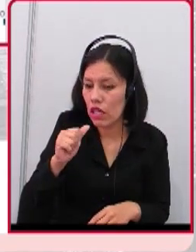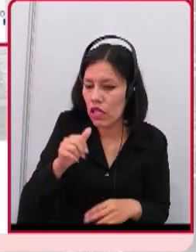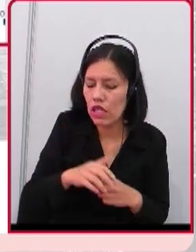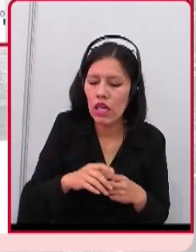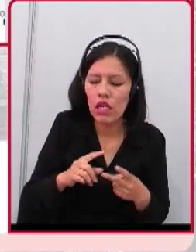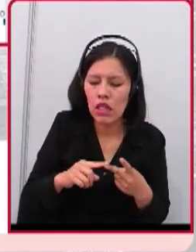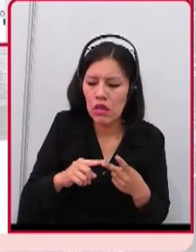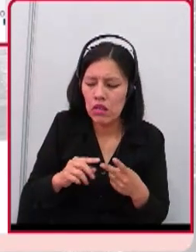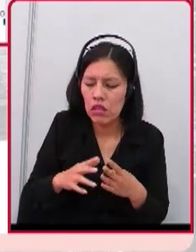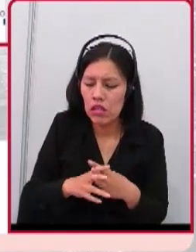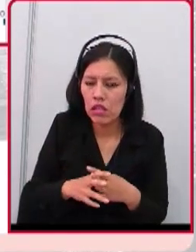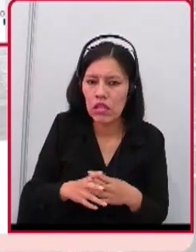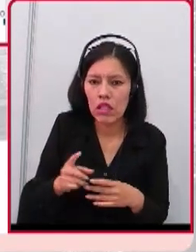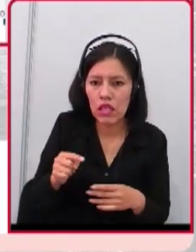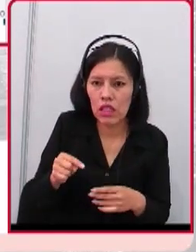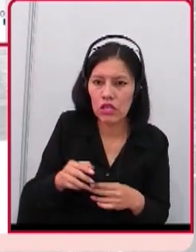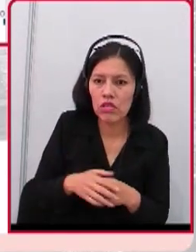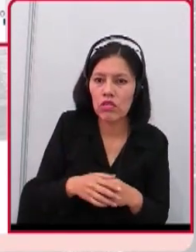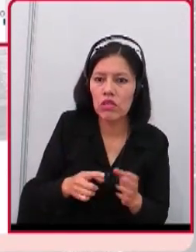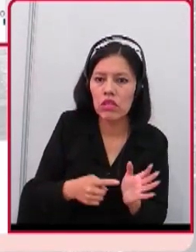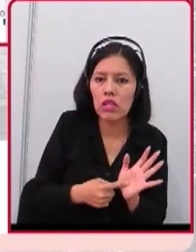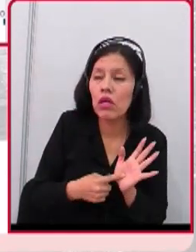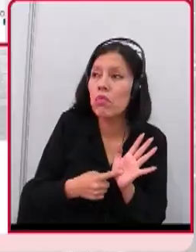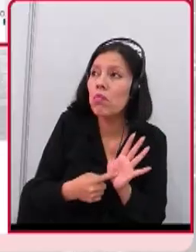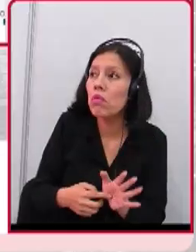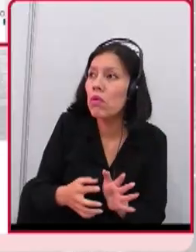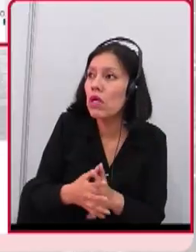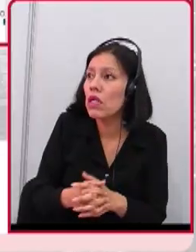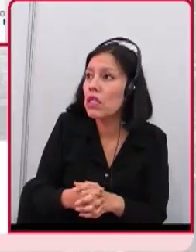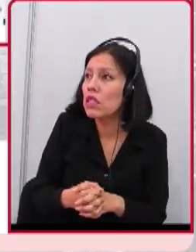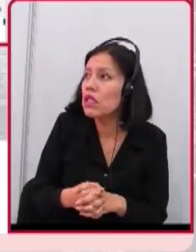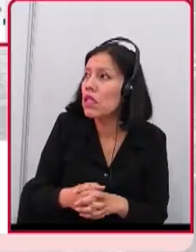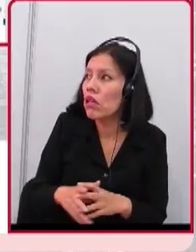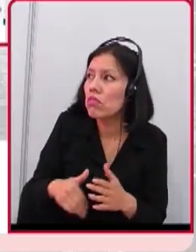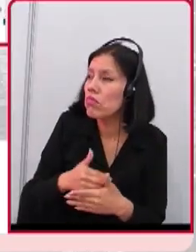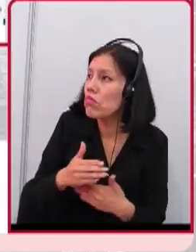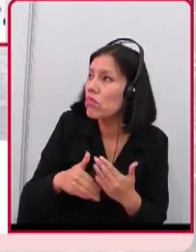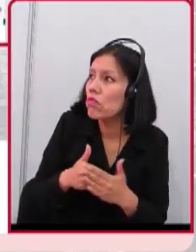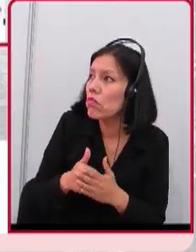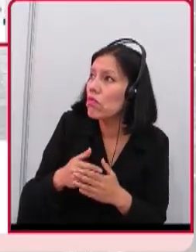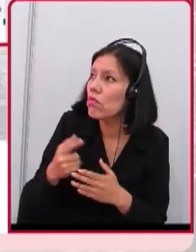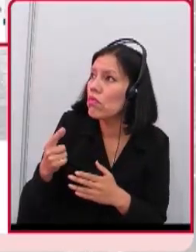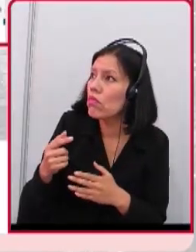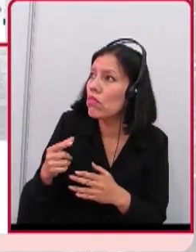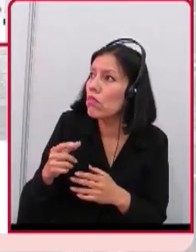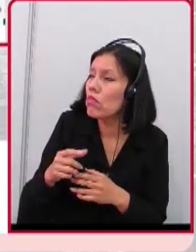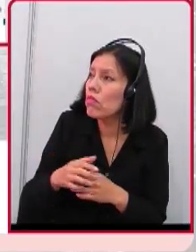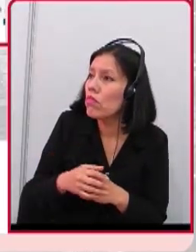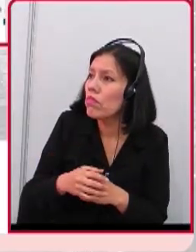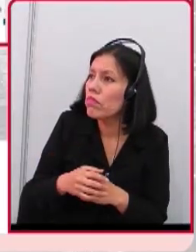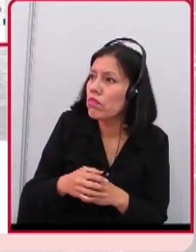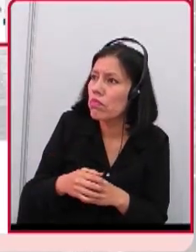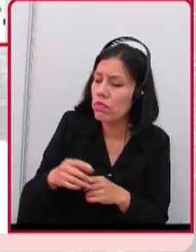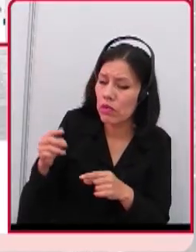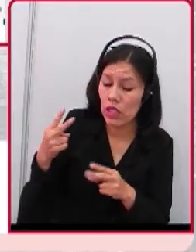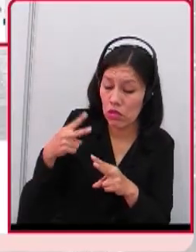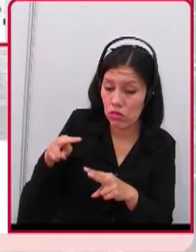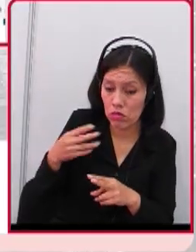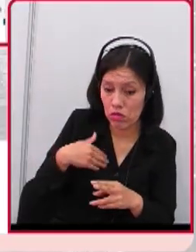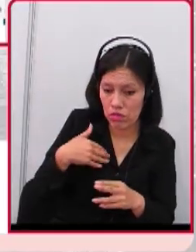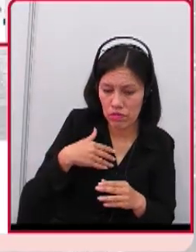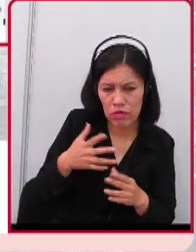¿no? Entonces, se evidencia todo el zoneamiento de la alteración argílica avanzada, por lo cual nosotros esto lo hemos llevado a una